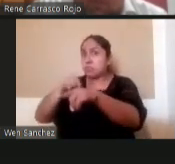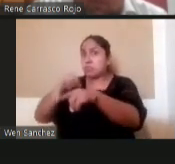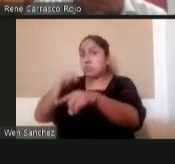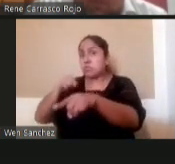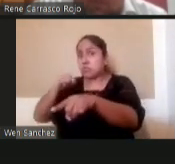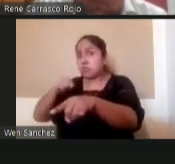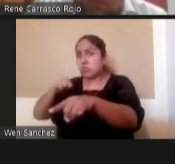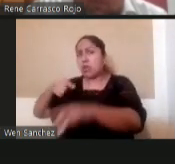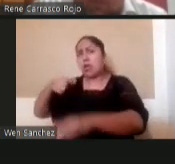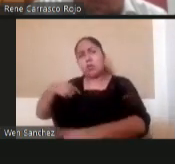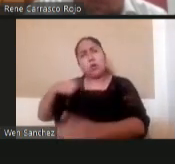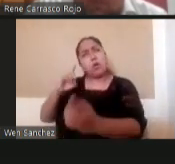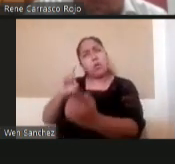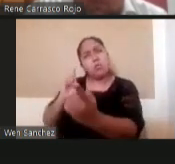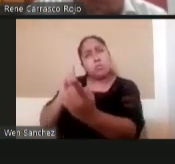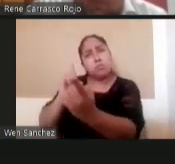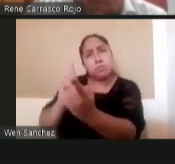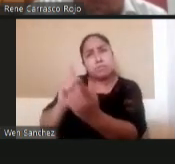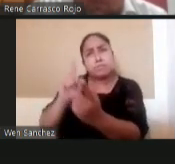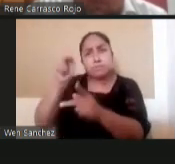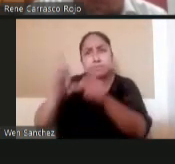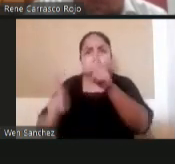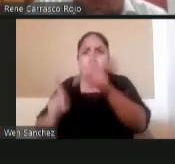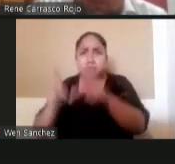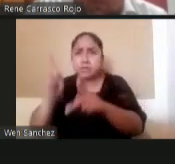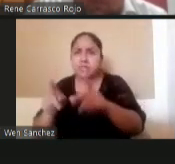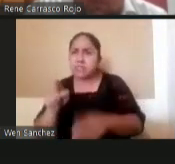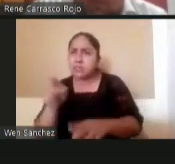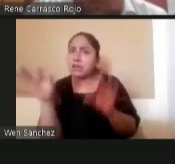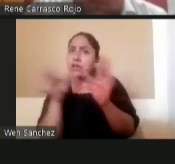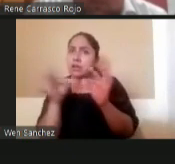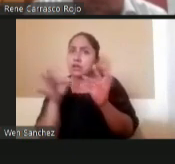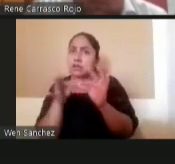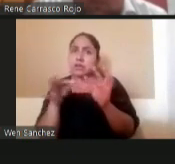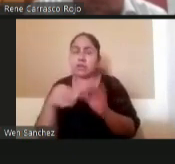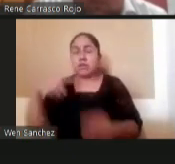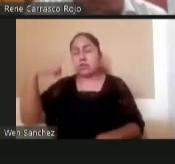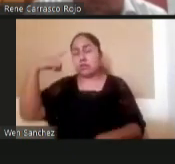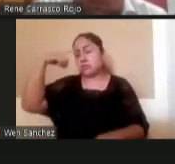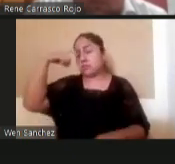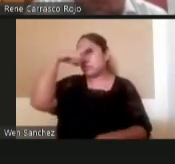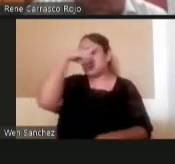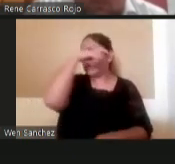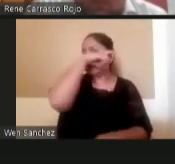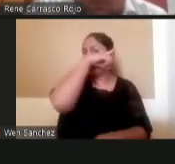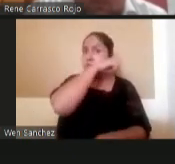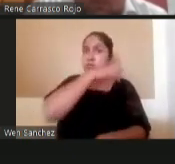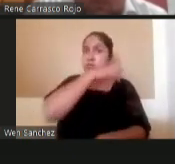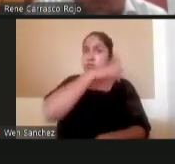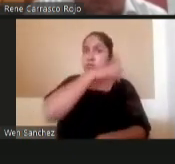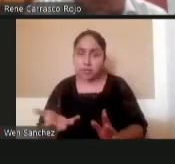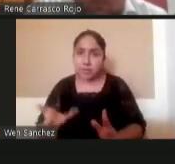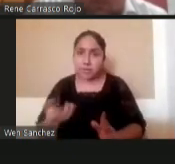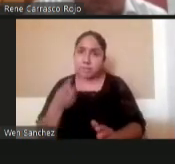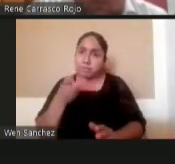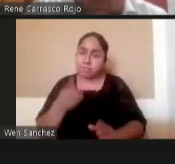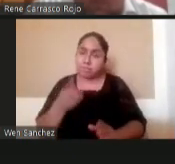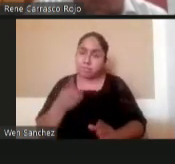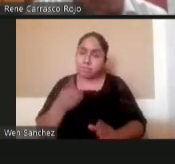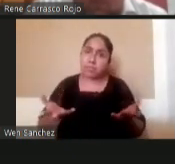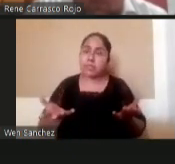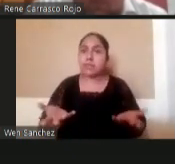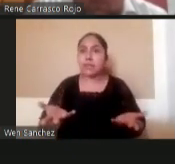basura y me han dado todos estos datos. No estoy hablando sin conocimiento de causa, sino con los datos que me han